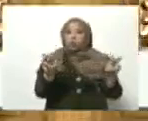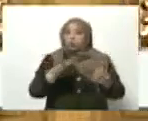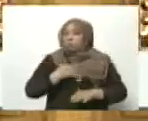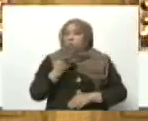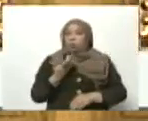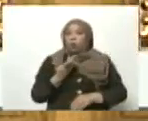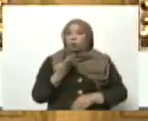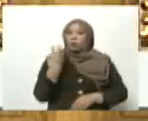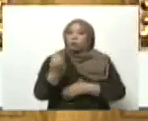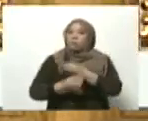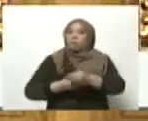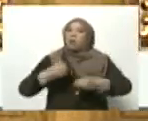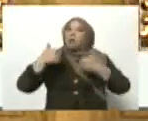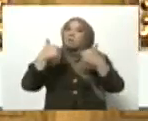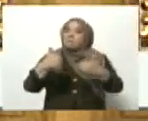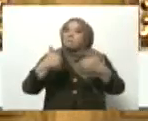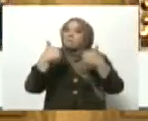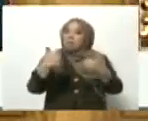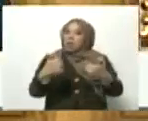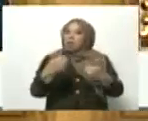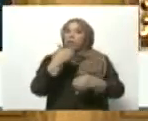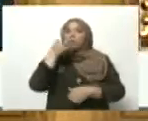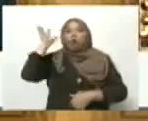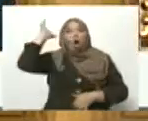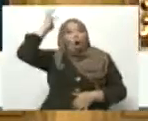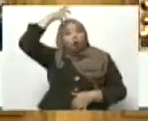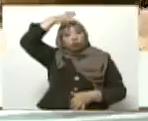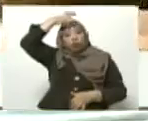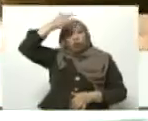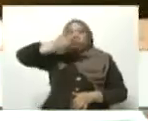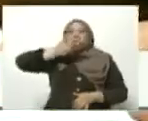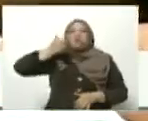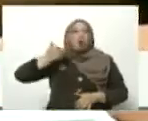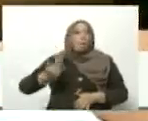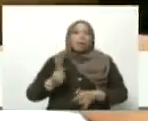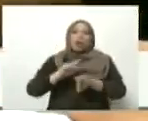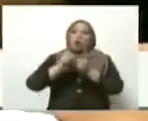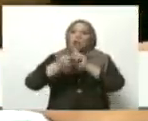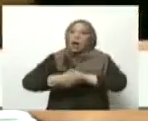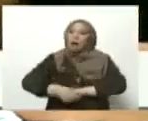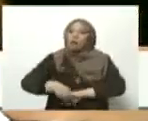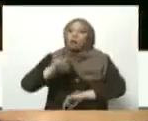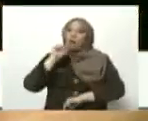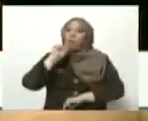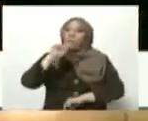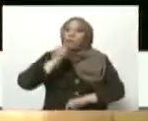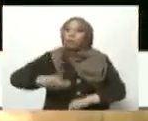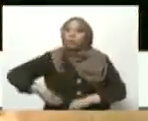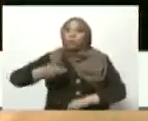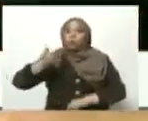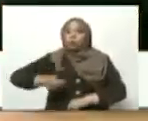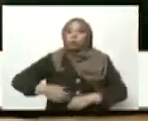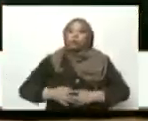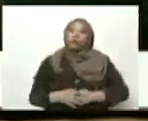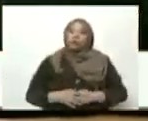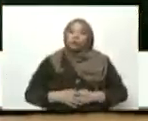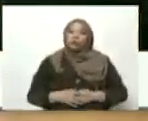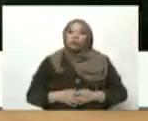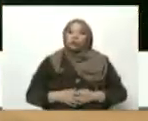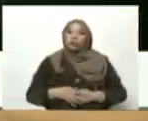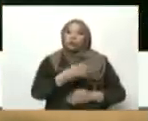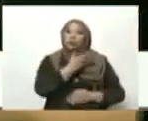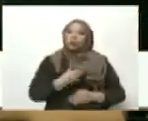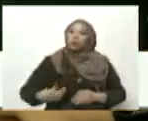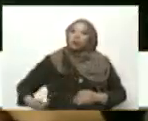vamos a hacer las cosas bien. ¿Okay? Un punto importante que es válido desde allá hasta acá, es que el